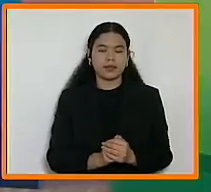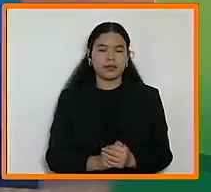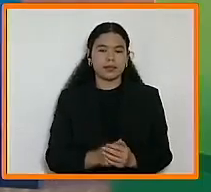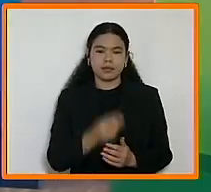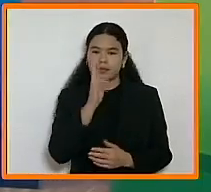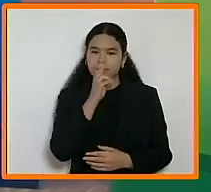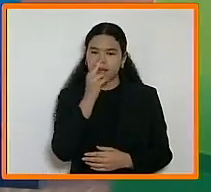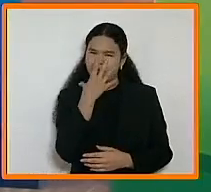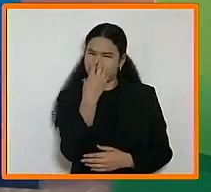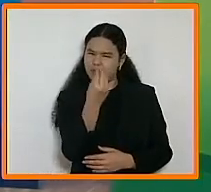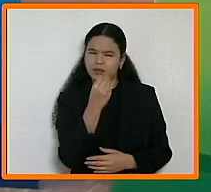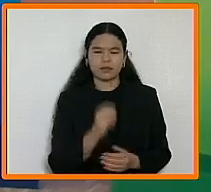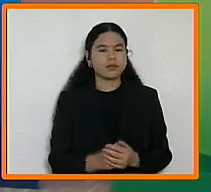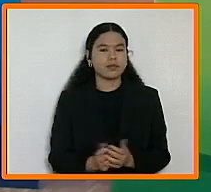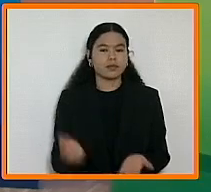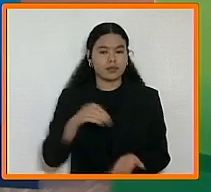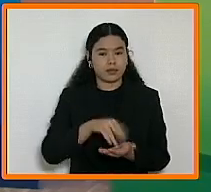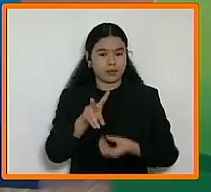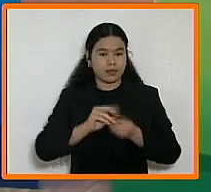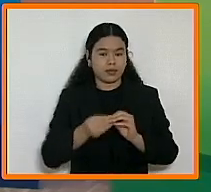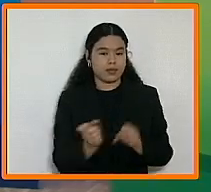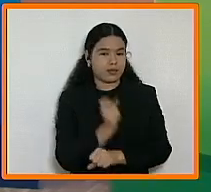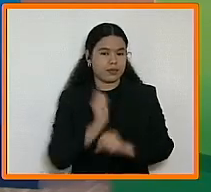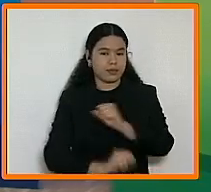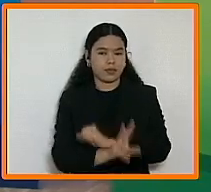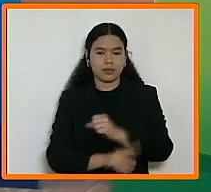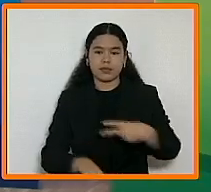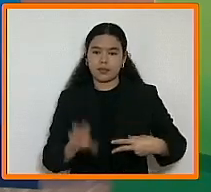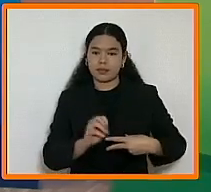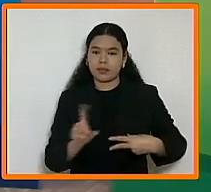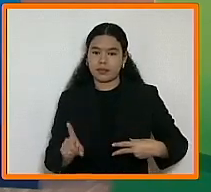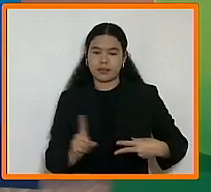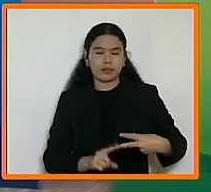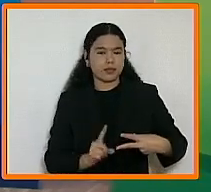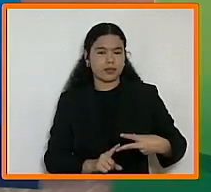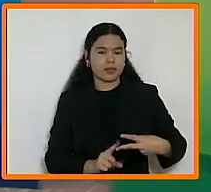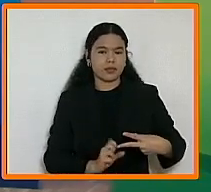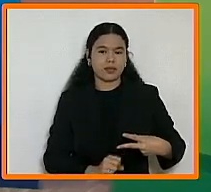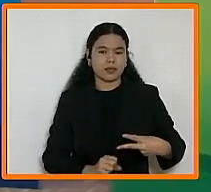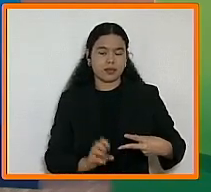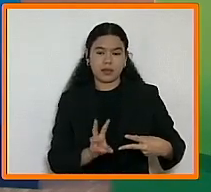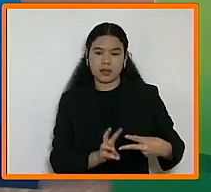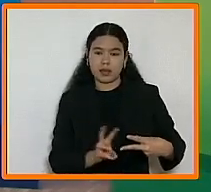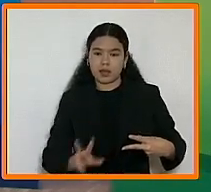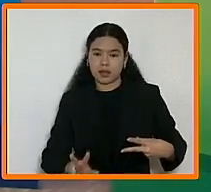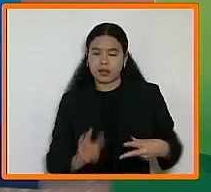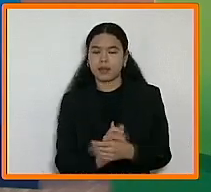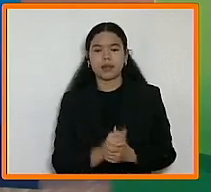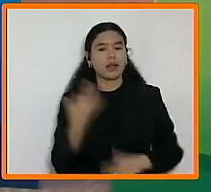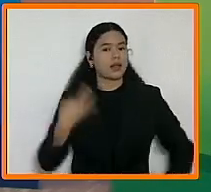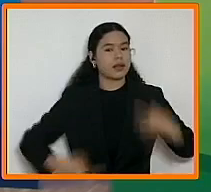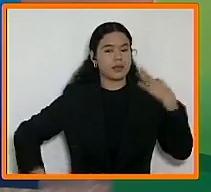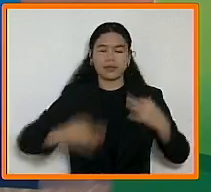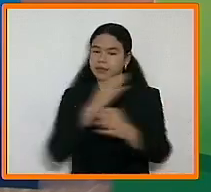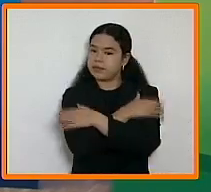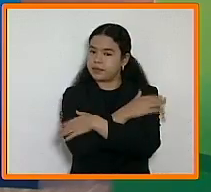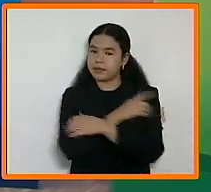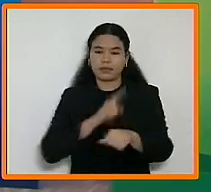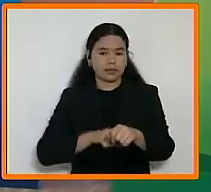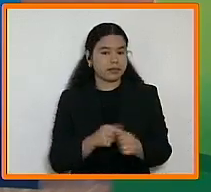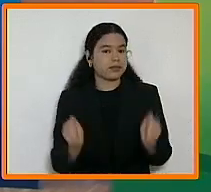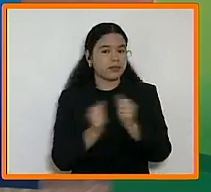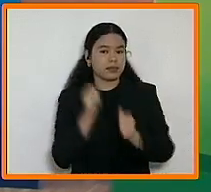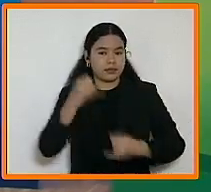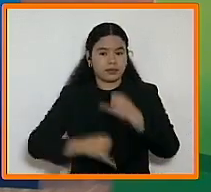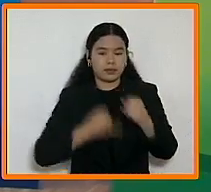números favorecidos para premiados son posición 1, 01. Posición 2, 63. Muchas felicidades. Acompáñame a pegar